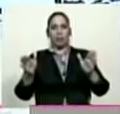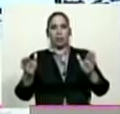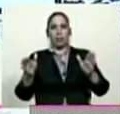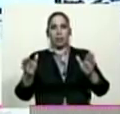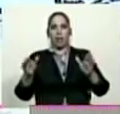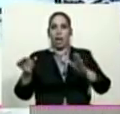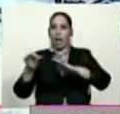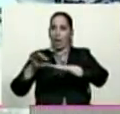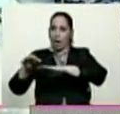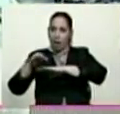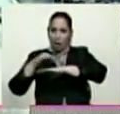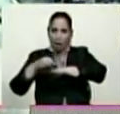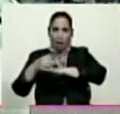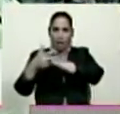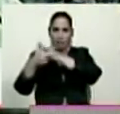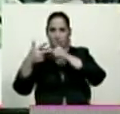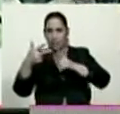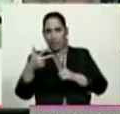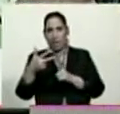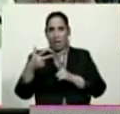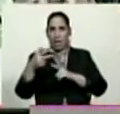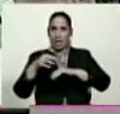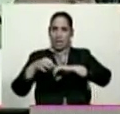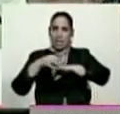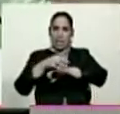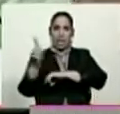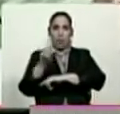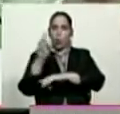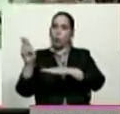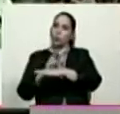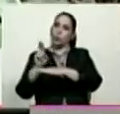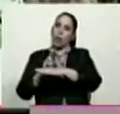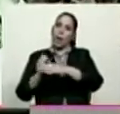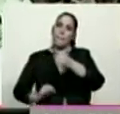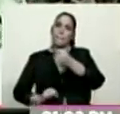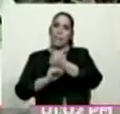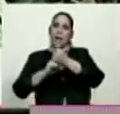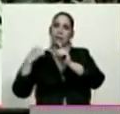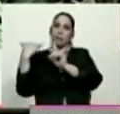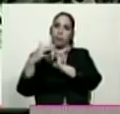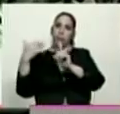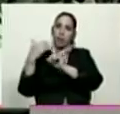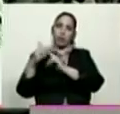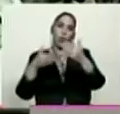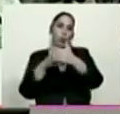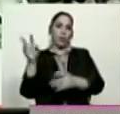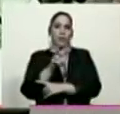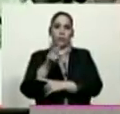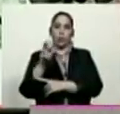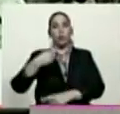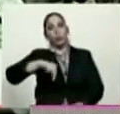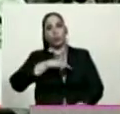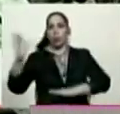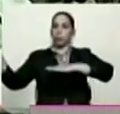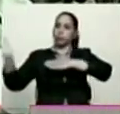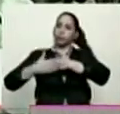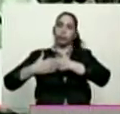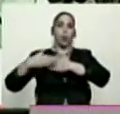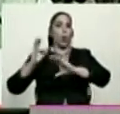Curazao, Aruba y Bonaire no van a ser utilizadas como base de una provocación contra Venezuela, cerradas las